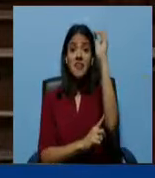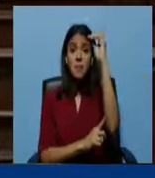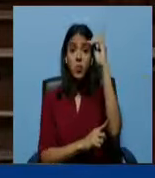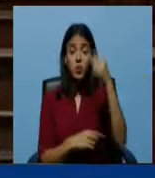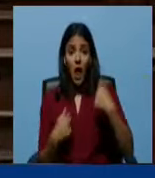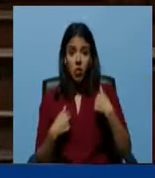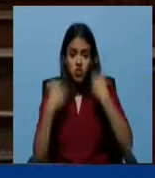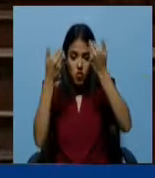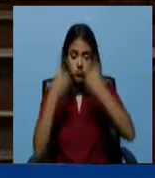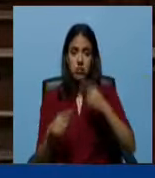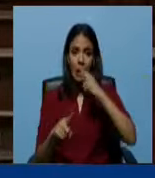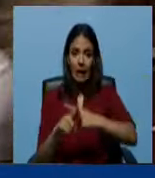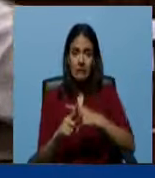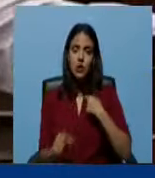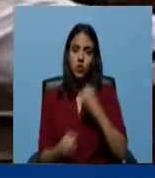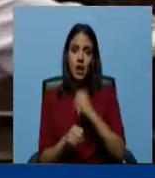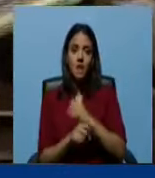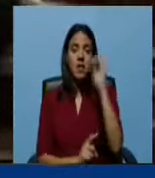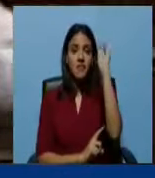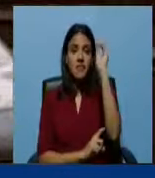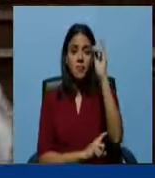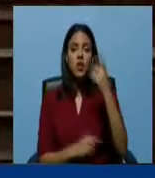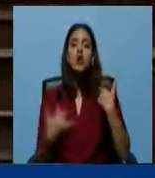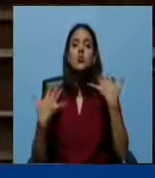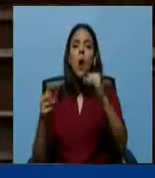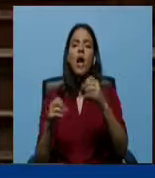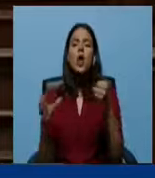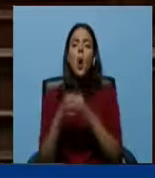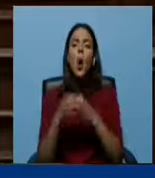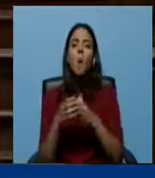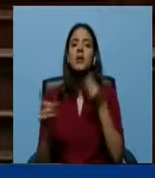contado. Yo tenía un muchacho,